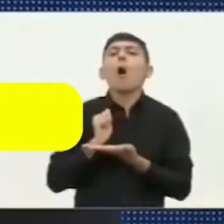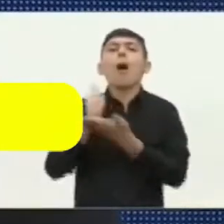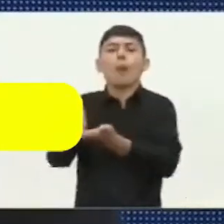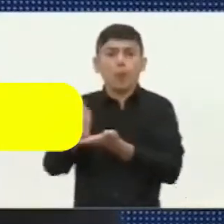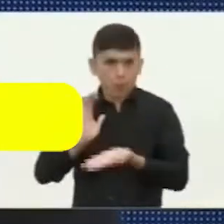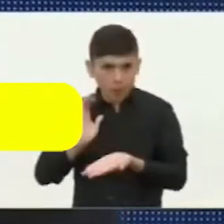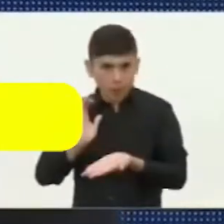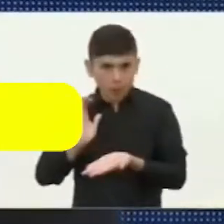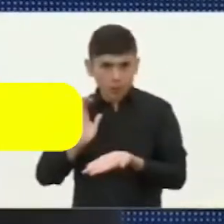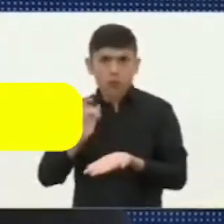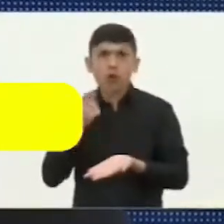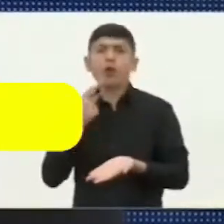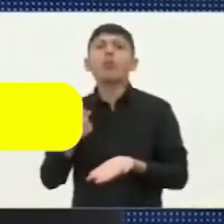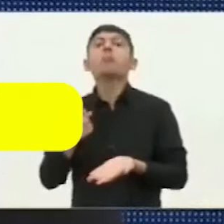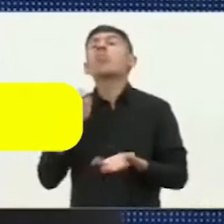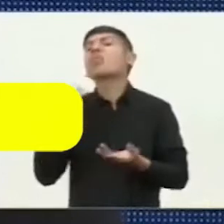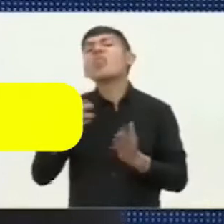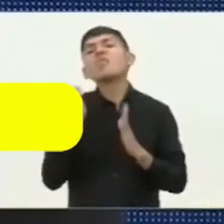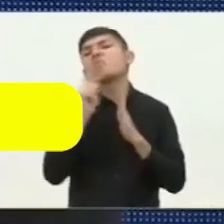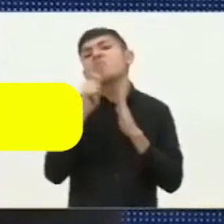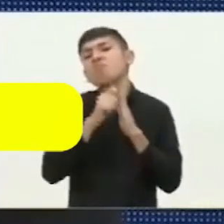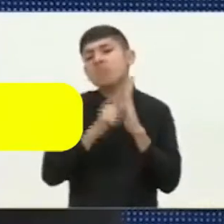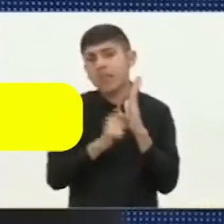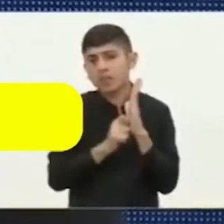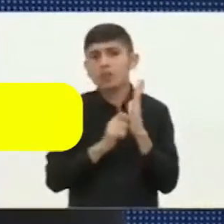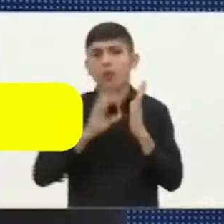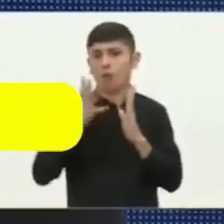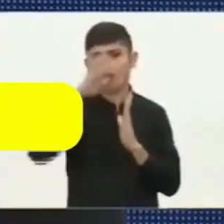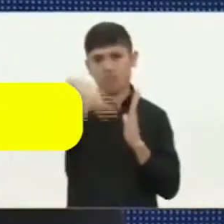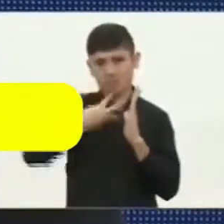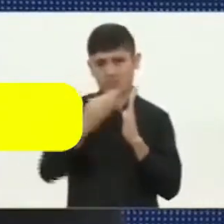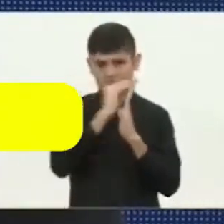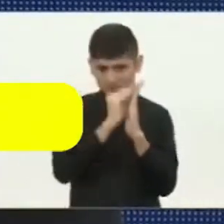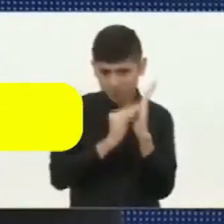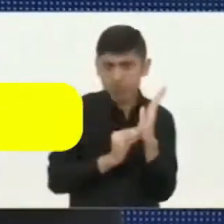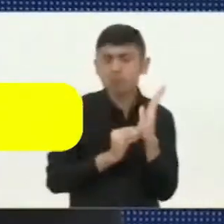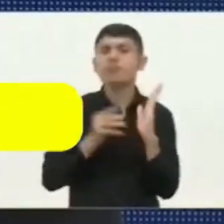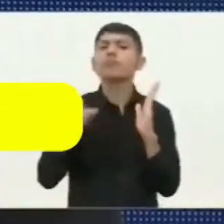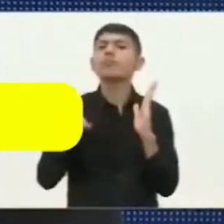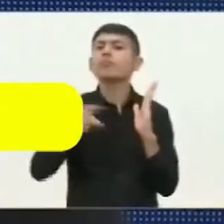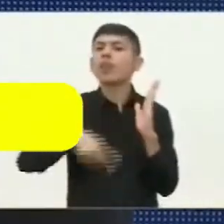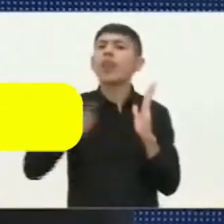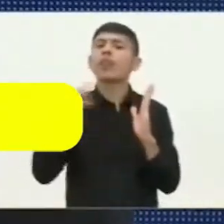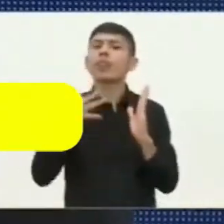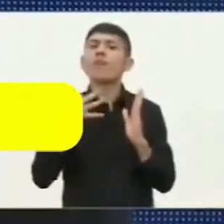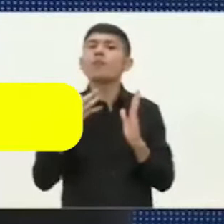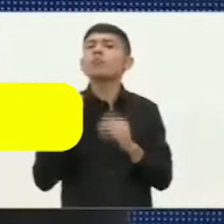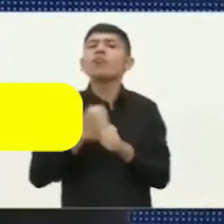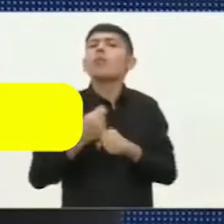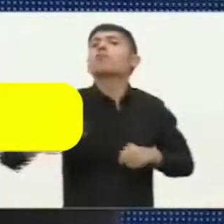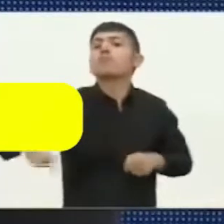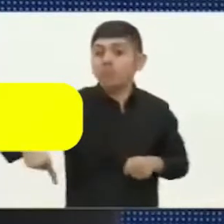reembolsable, van a tener que inscribirse en este formulario, en donde van a tener que identificar su